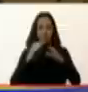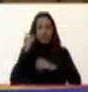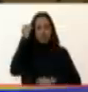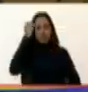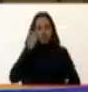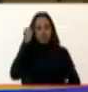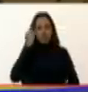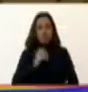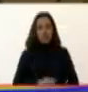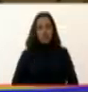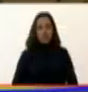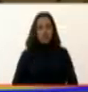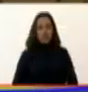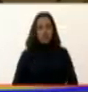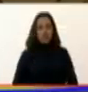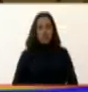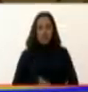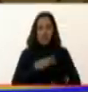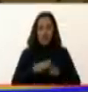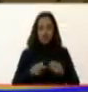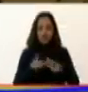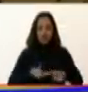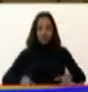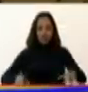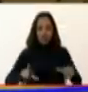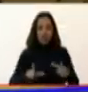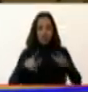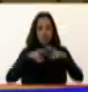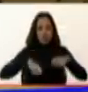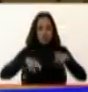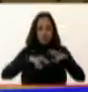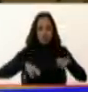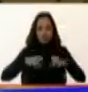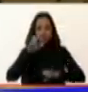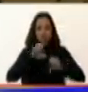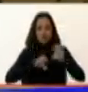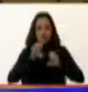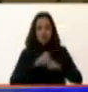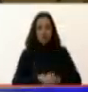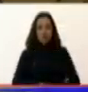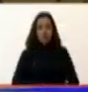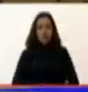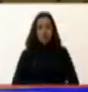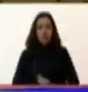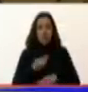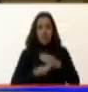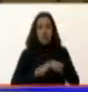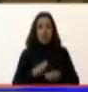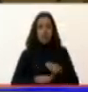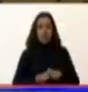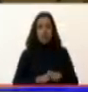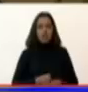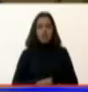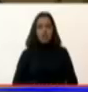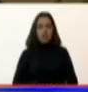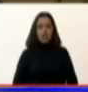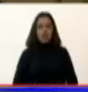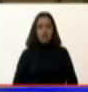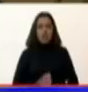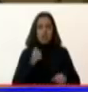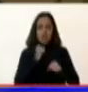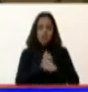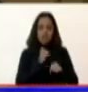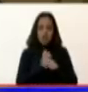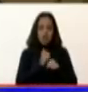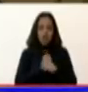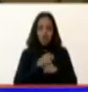como una plataforma de formación, investigación y generación de contenidos y de producción de contenidos que se convierta